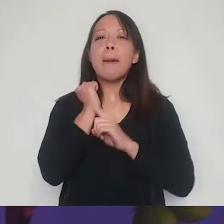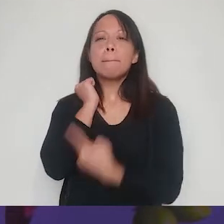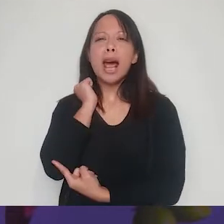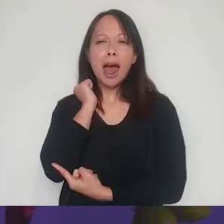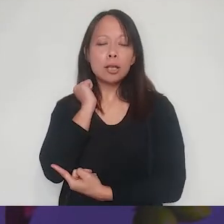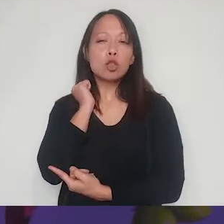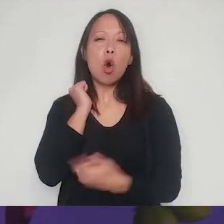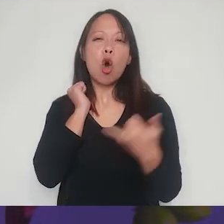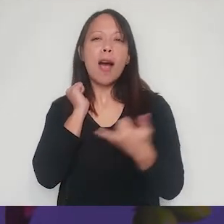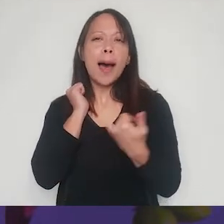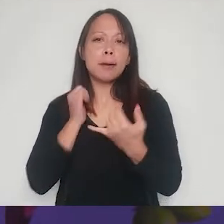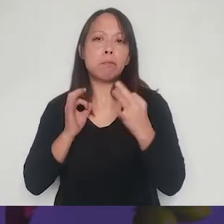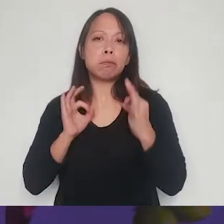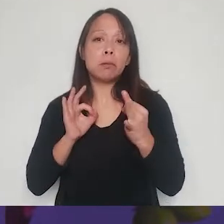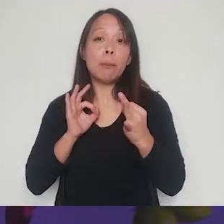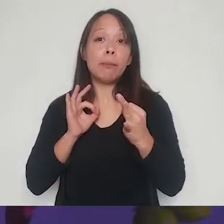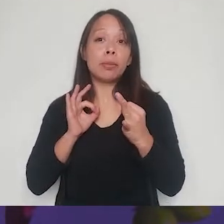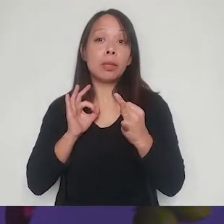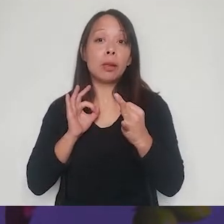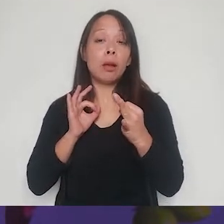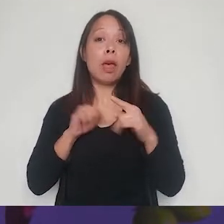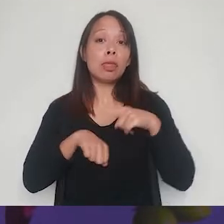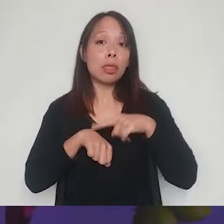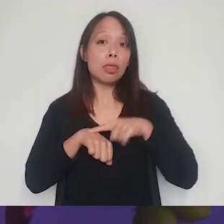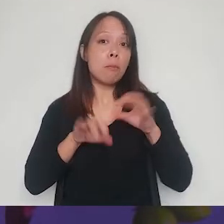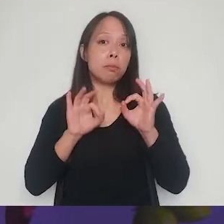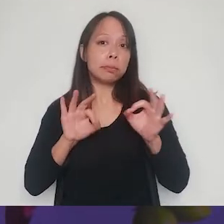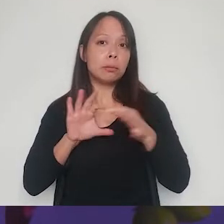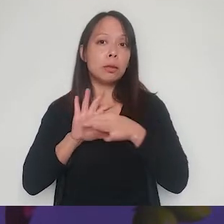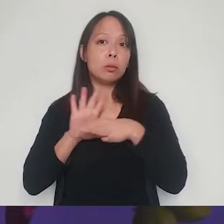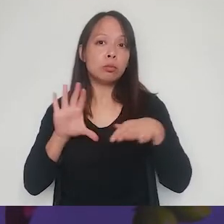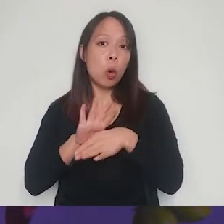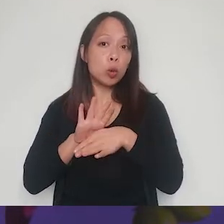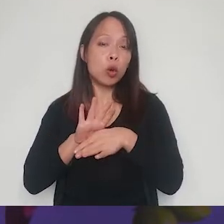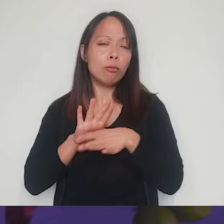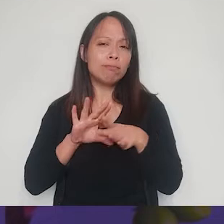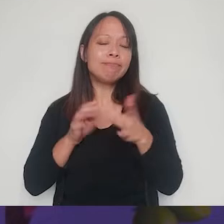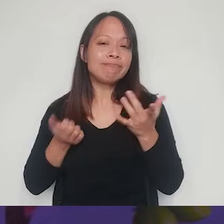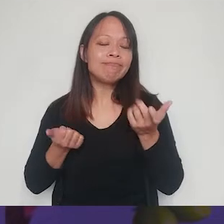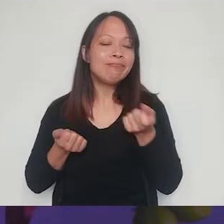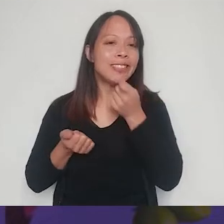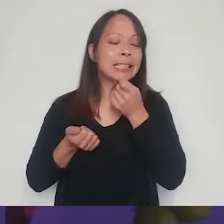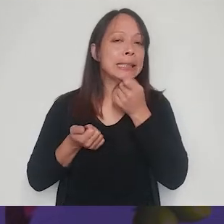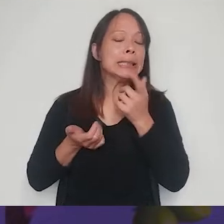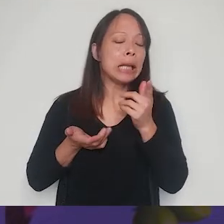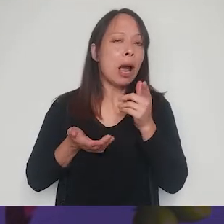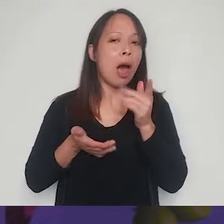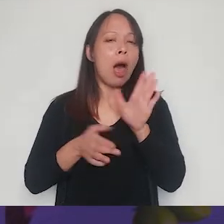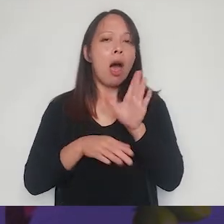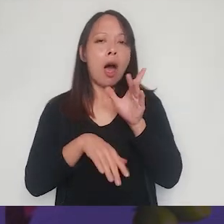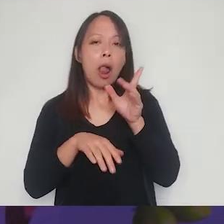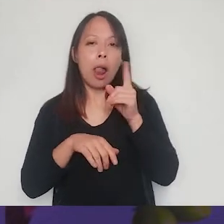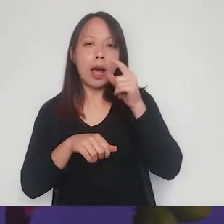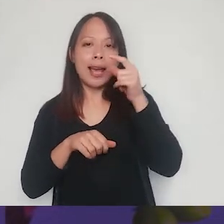niños nacen, pero si no se los trata, por falta o por subexpresión de la proteína sana,